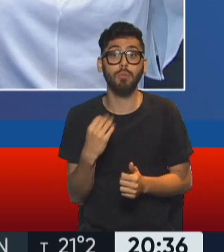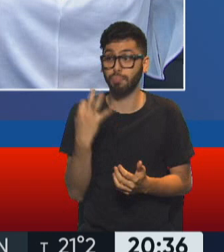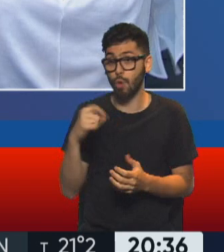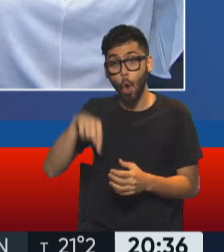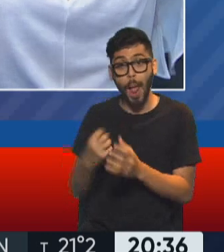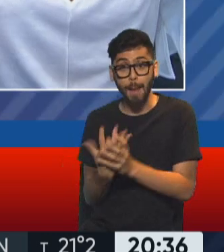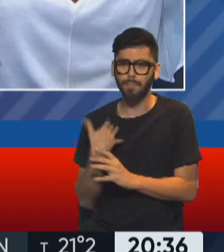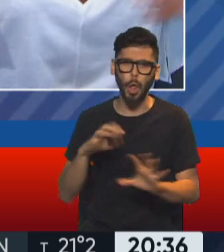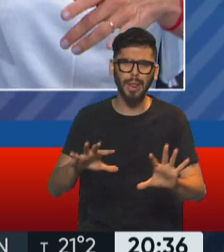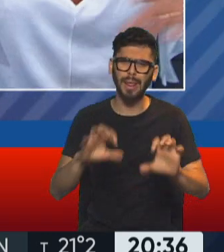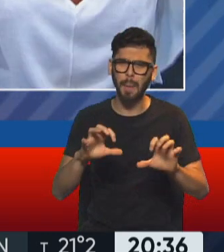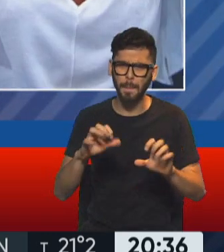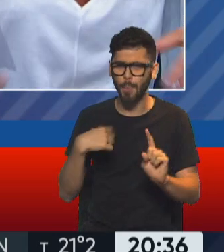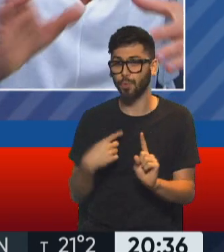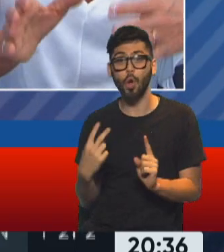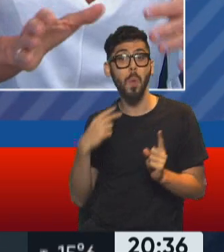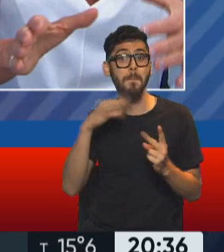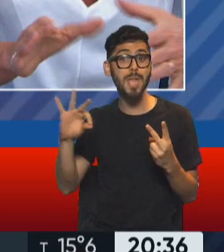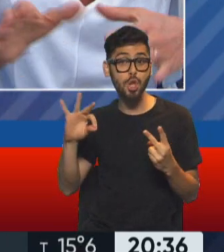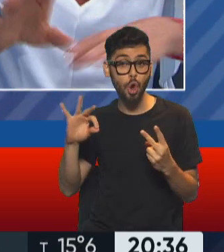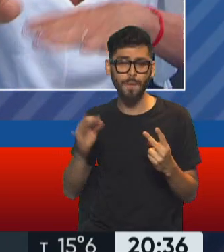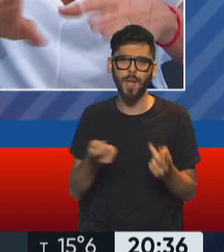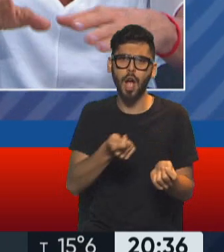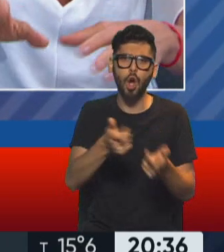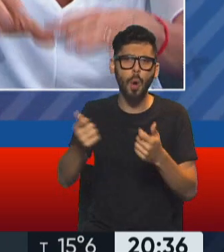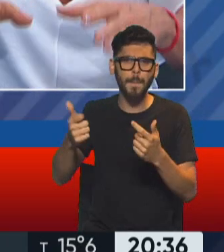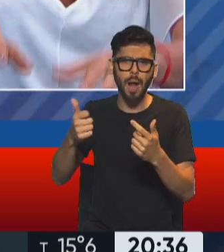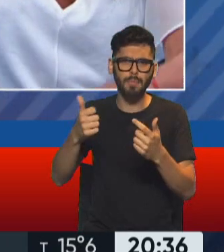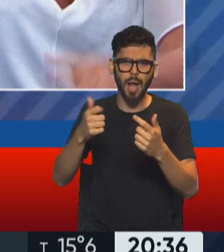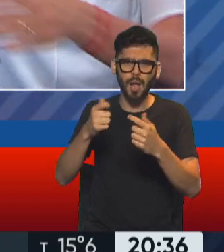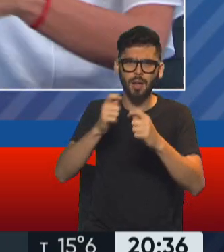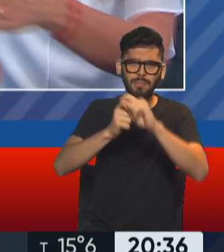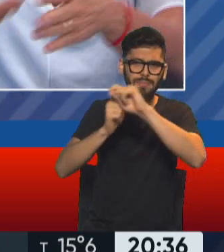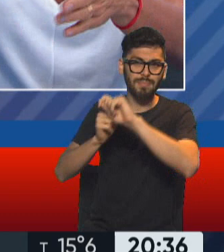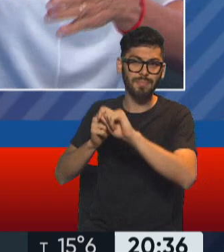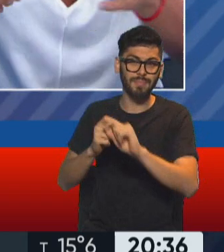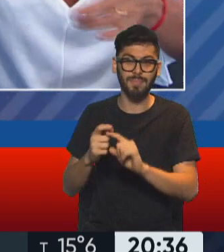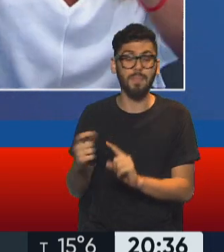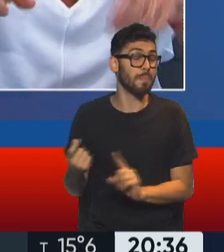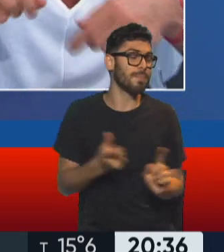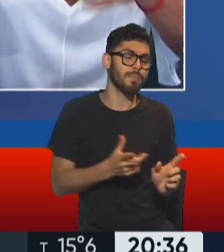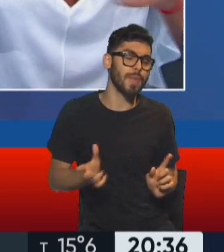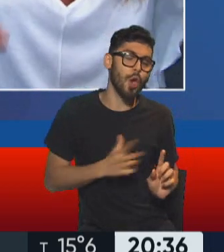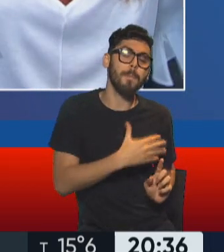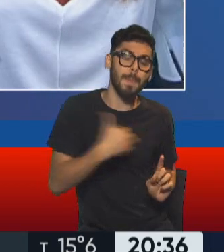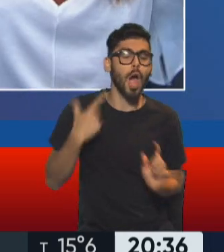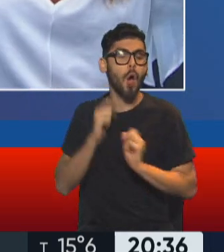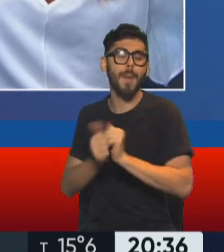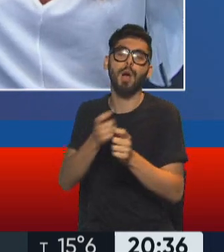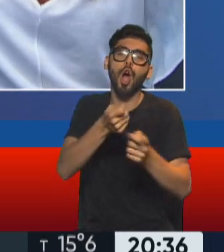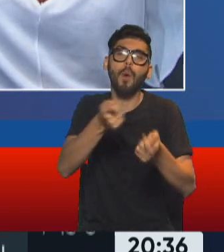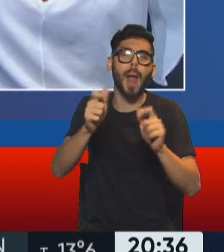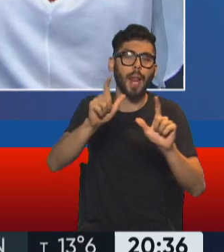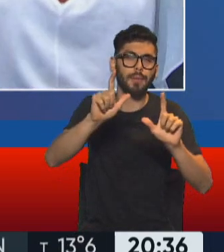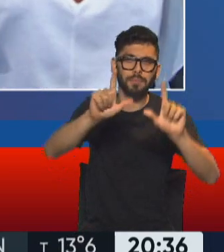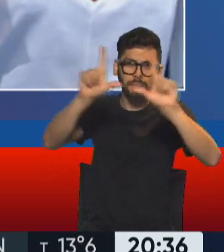me levanté muy temprano y me fui con mi hijo a comprar unos azulejos para el baño de su casa. Mamá me acompañó a saber que... y fui a un local de La